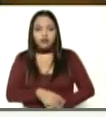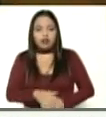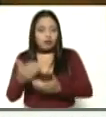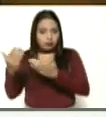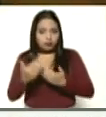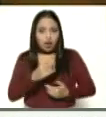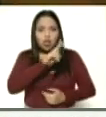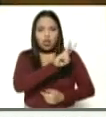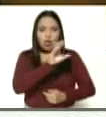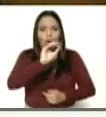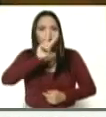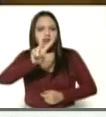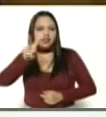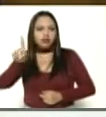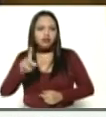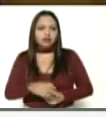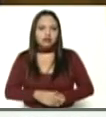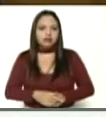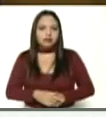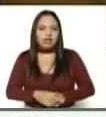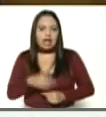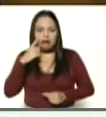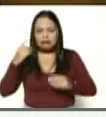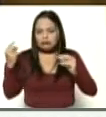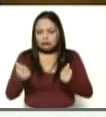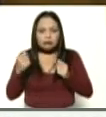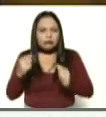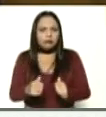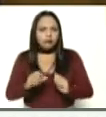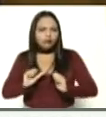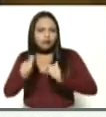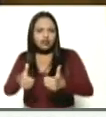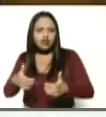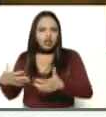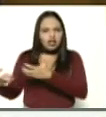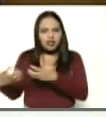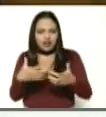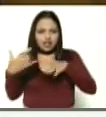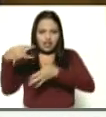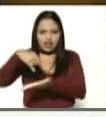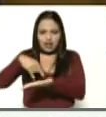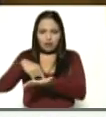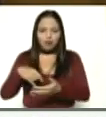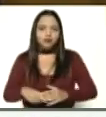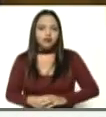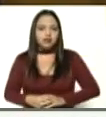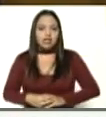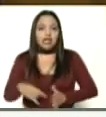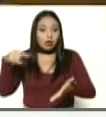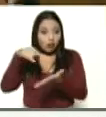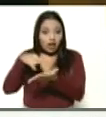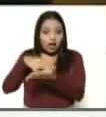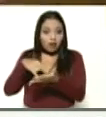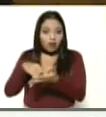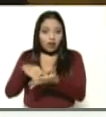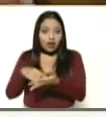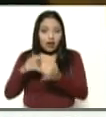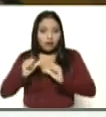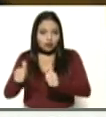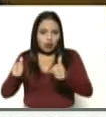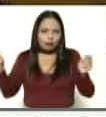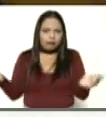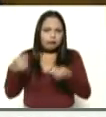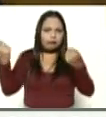2021, compadre, ay, se prendió Carabobo. Y con Carabobo se prendieron los ejércitos populares,